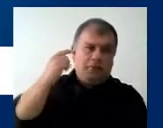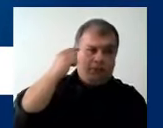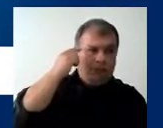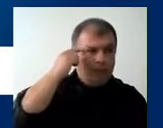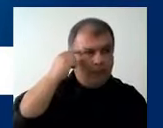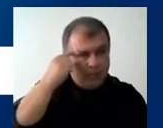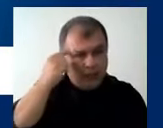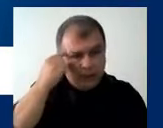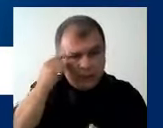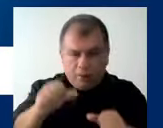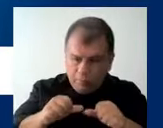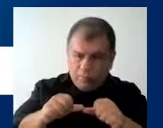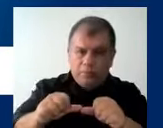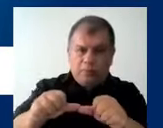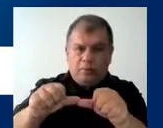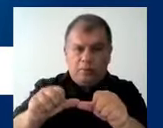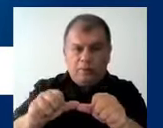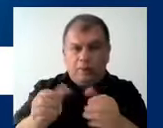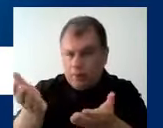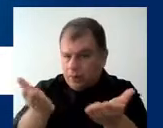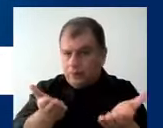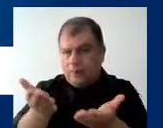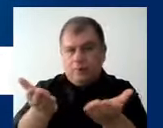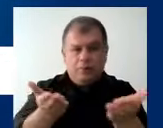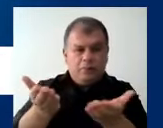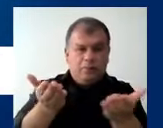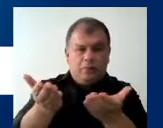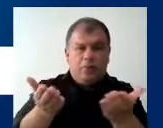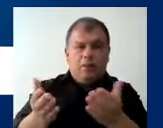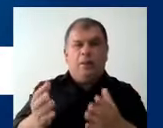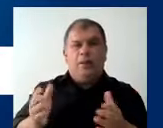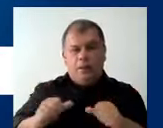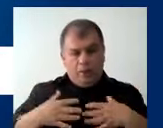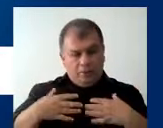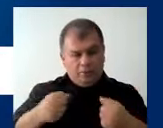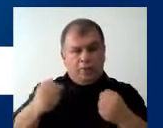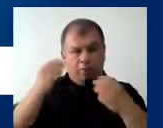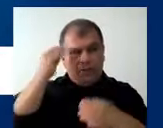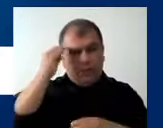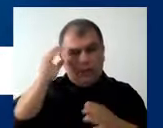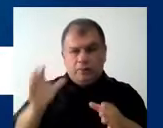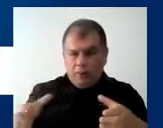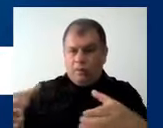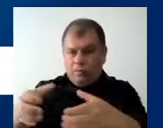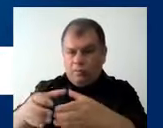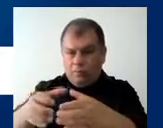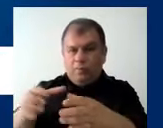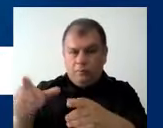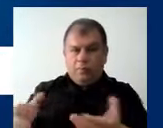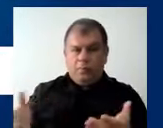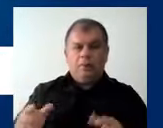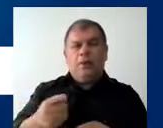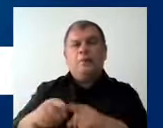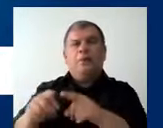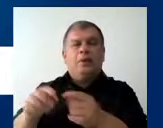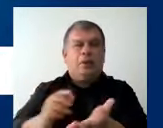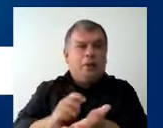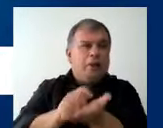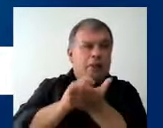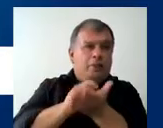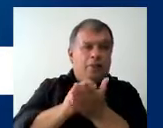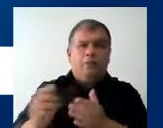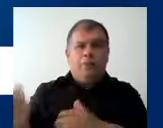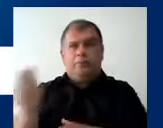se continúe además con la atención de la salud mental de ese sector de la población, incluso de aquellos que siguen un tratamiento